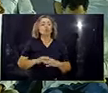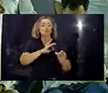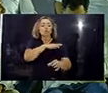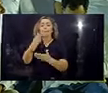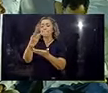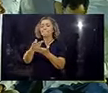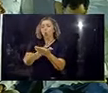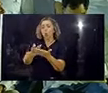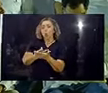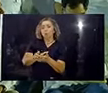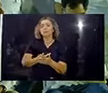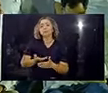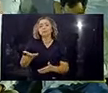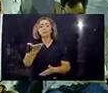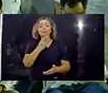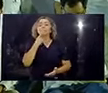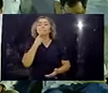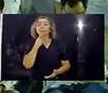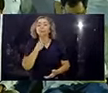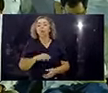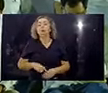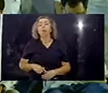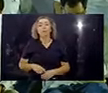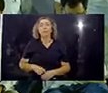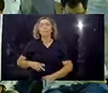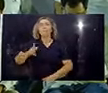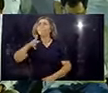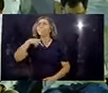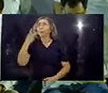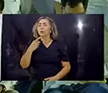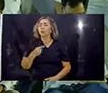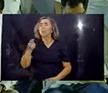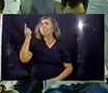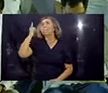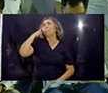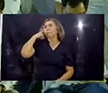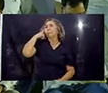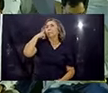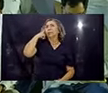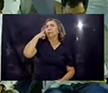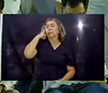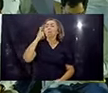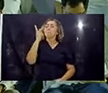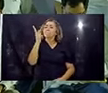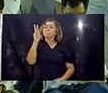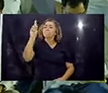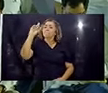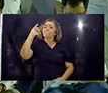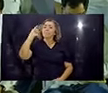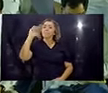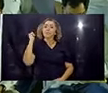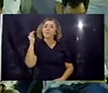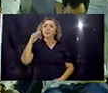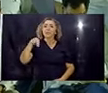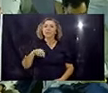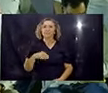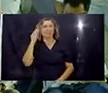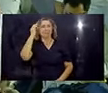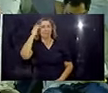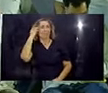les pregunto ustedes creen que los del prian creen en los